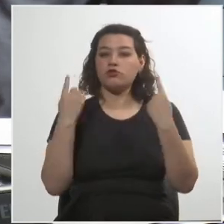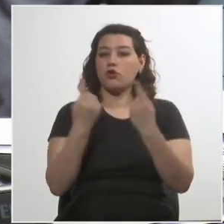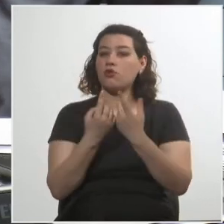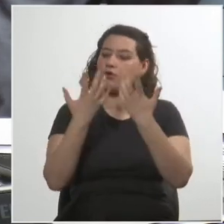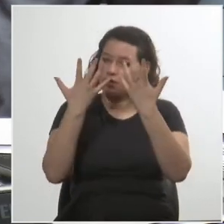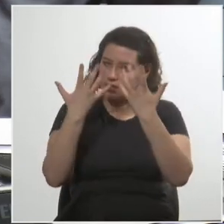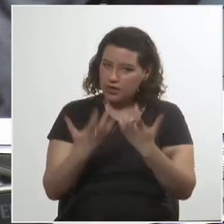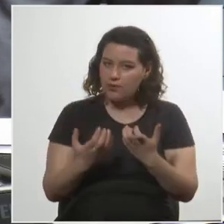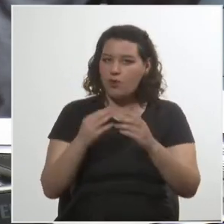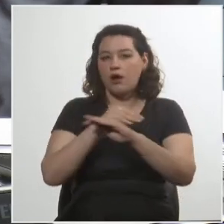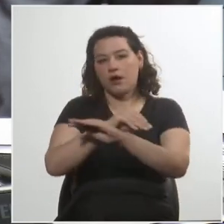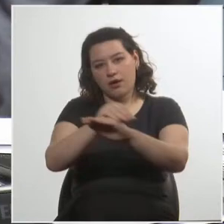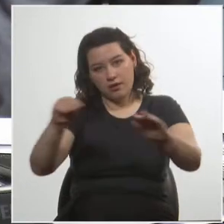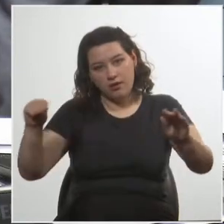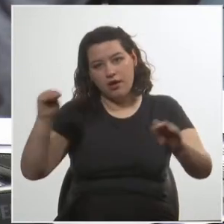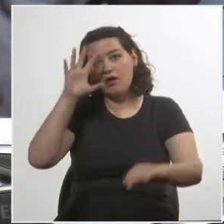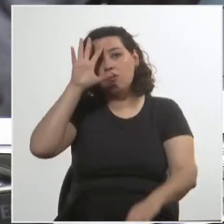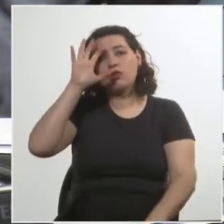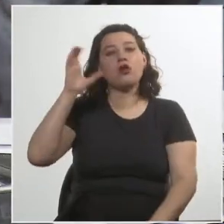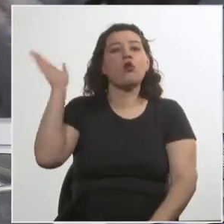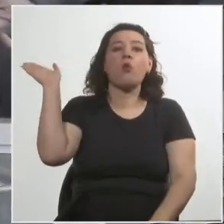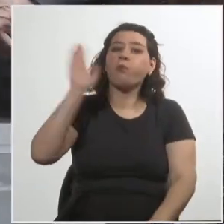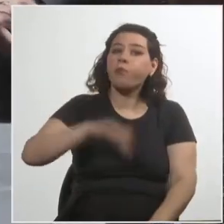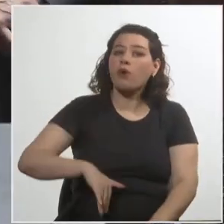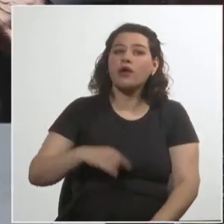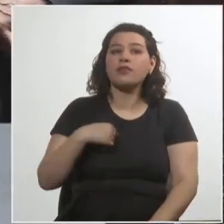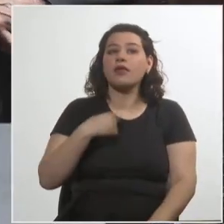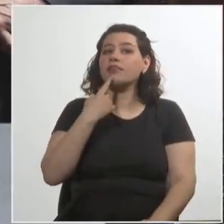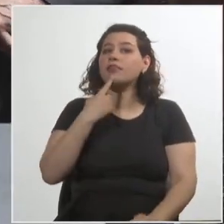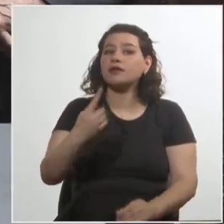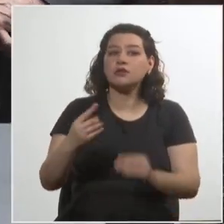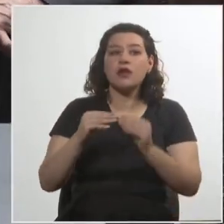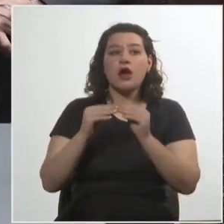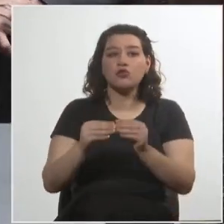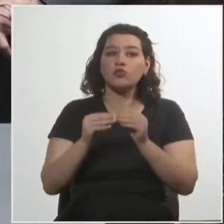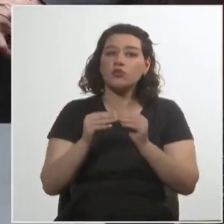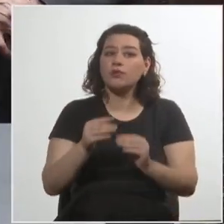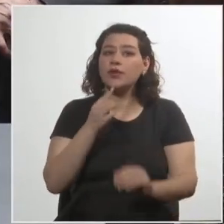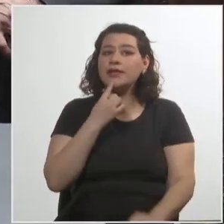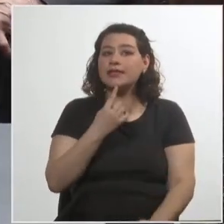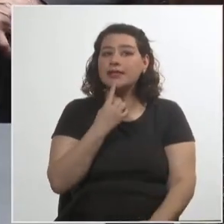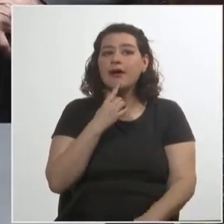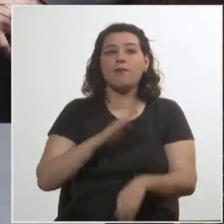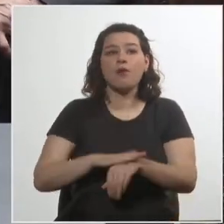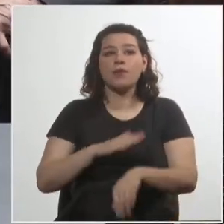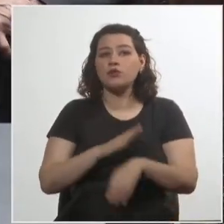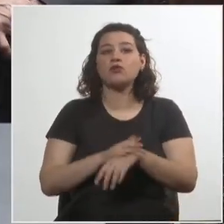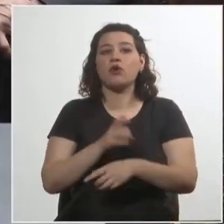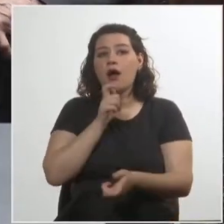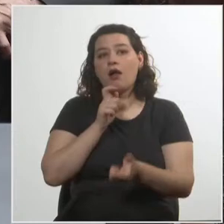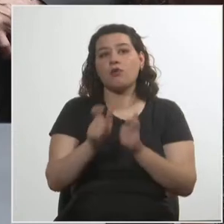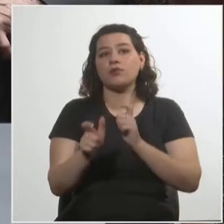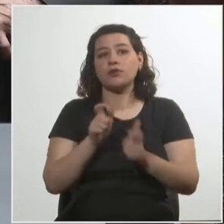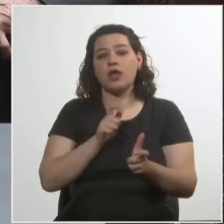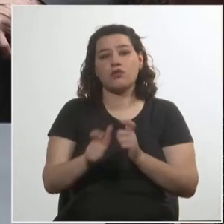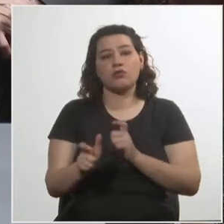recordar que no pueden hacerse alusiones políticas cuando estamos argumentando